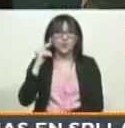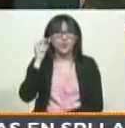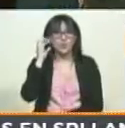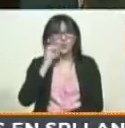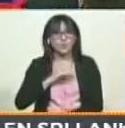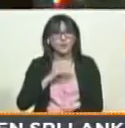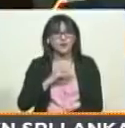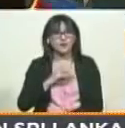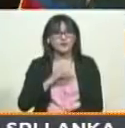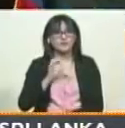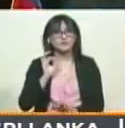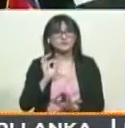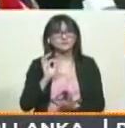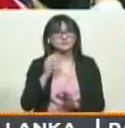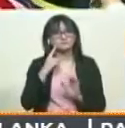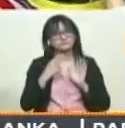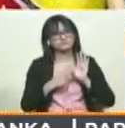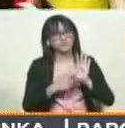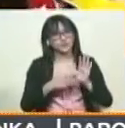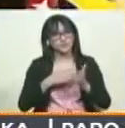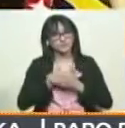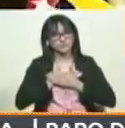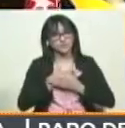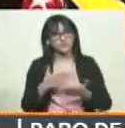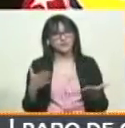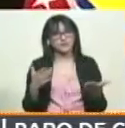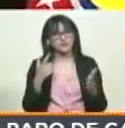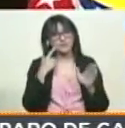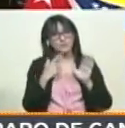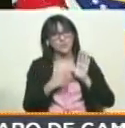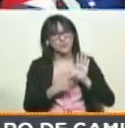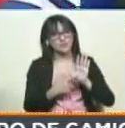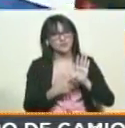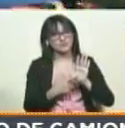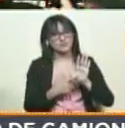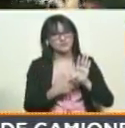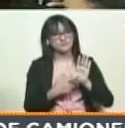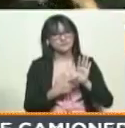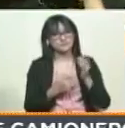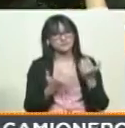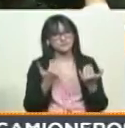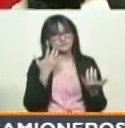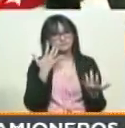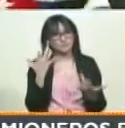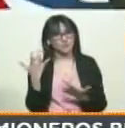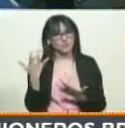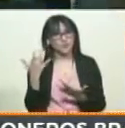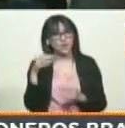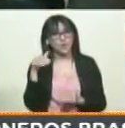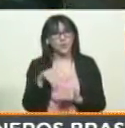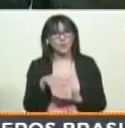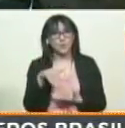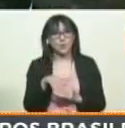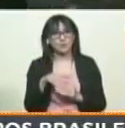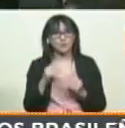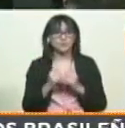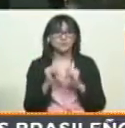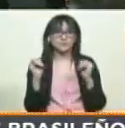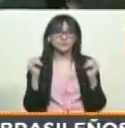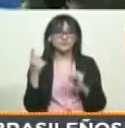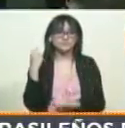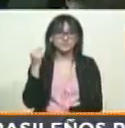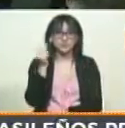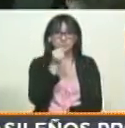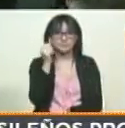saludado también esa muestra de solidaridad y esa muestra de soberanía que dio nuestro país, además de ese voto por la independencia el